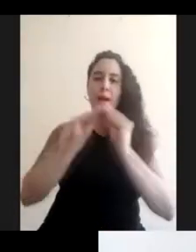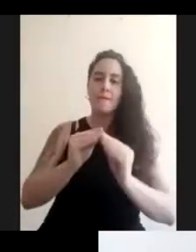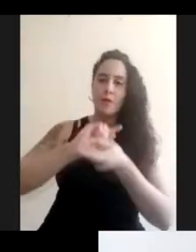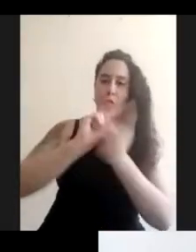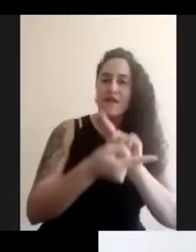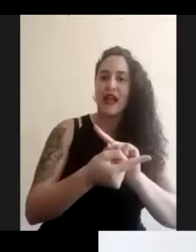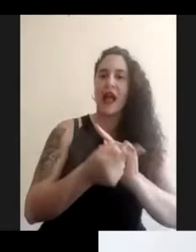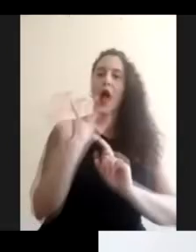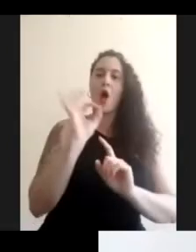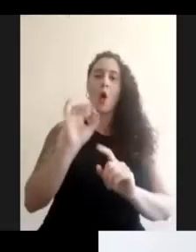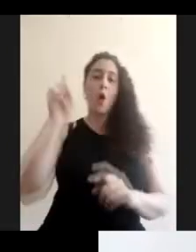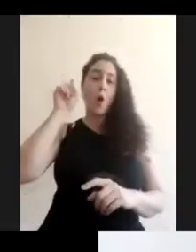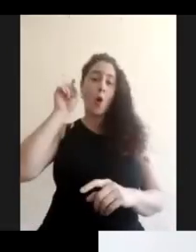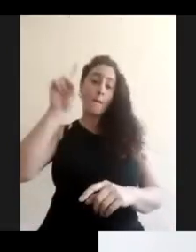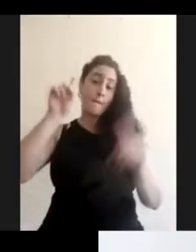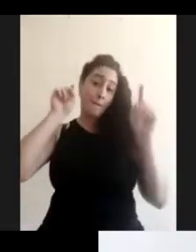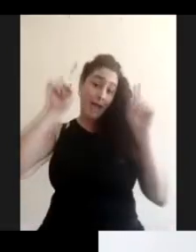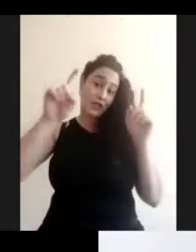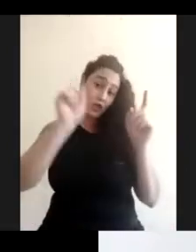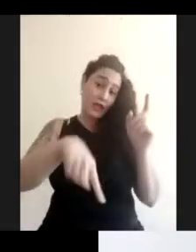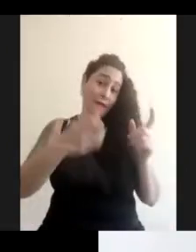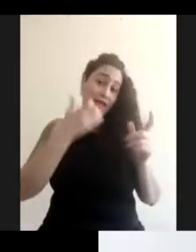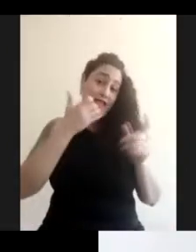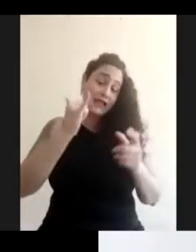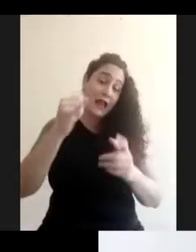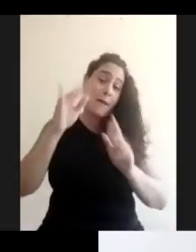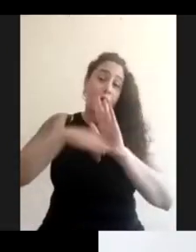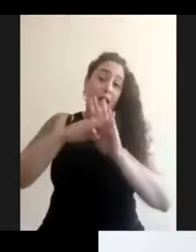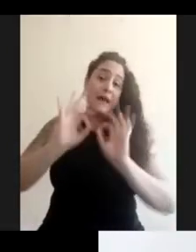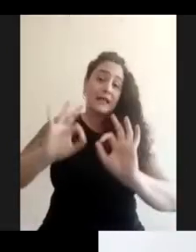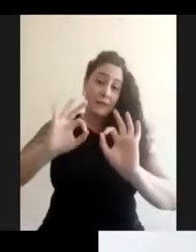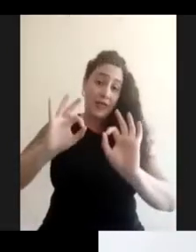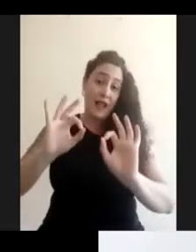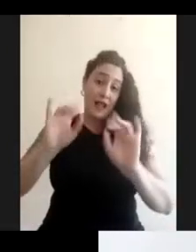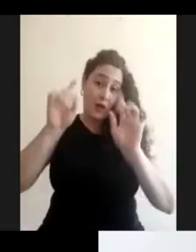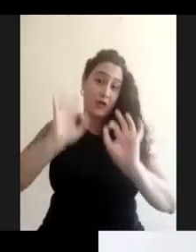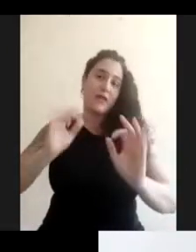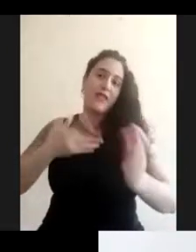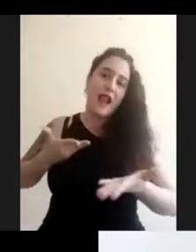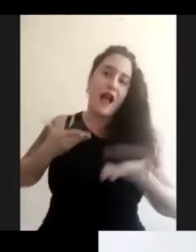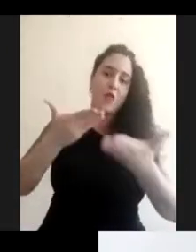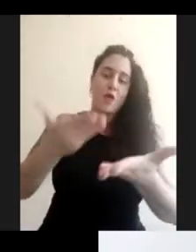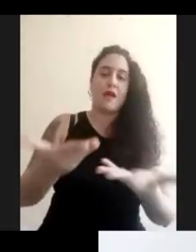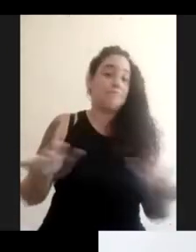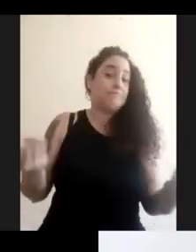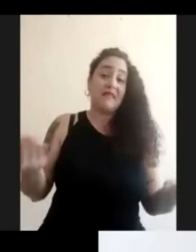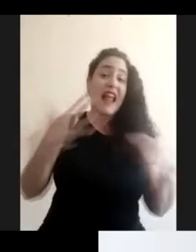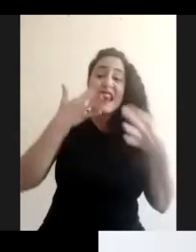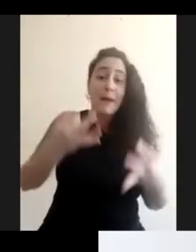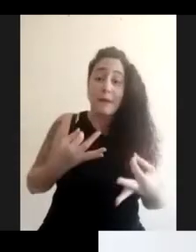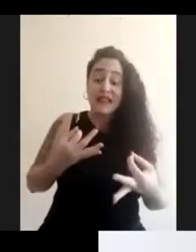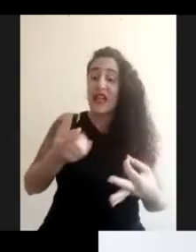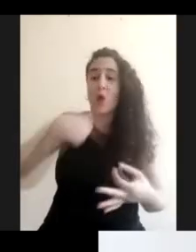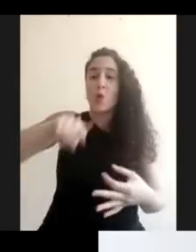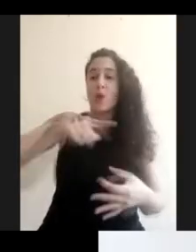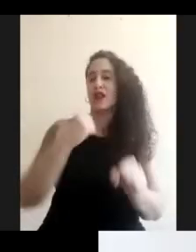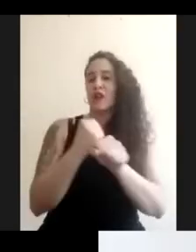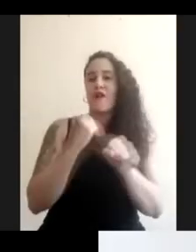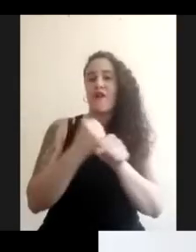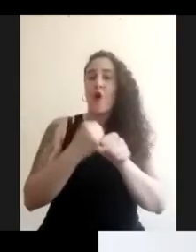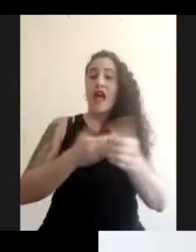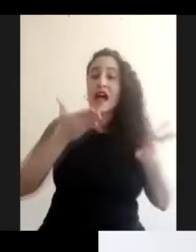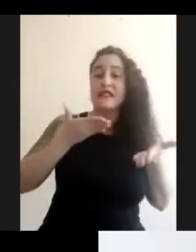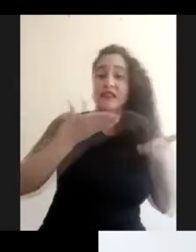a los maestros de educación especial con los programas que lleven a cabo. Básicamente es una labor asistencial y educativa la que llevamos nosotros a